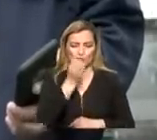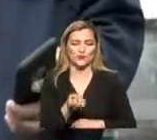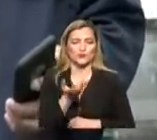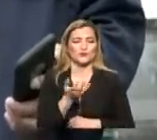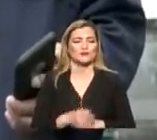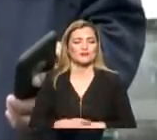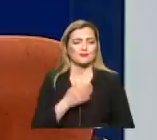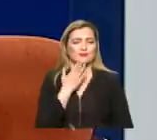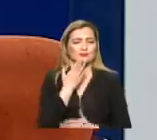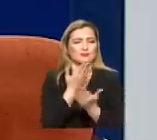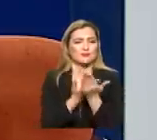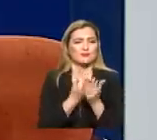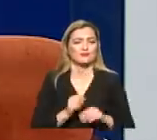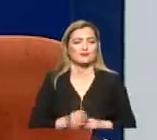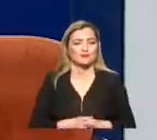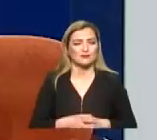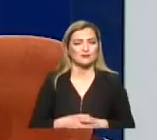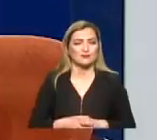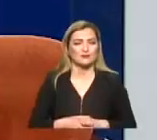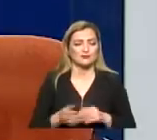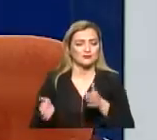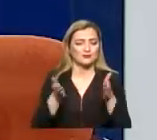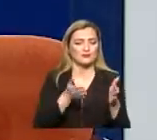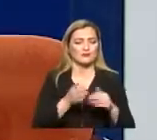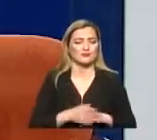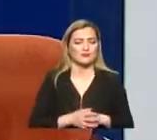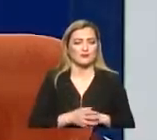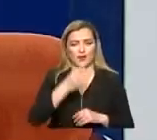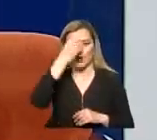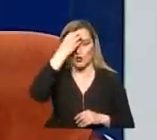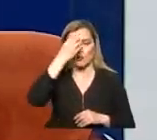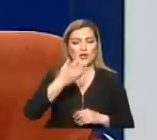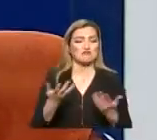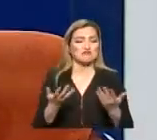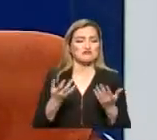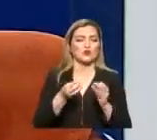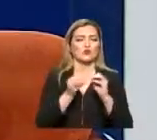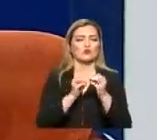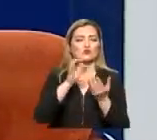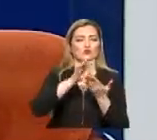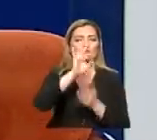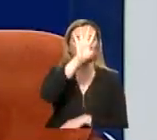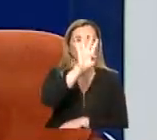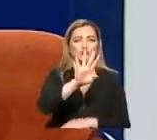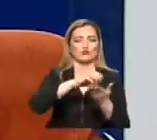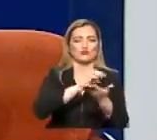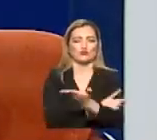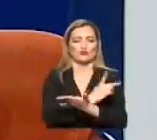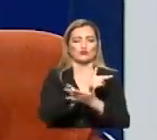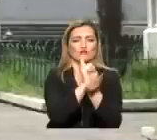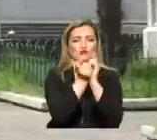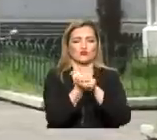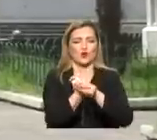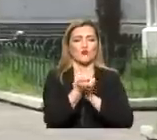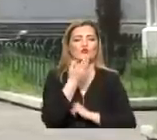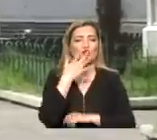días. Muchas gracias, Jairo, por tu reporte. Y ahora les contamos que Rumiñahui será el cuarto cantón de la provincia de Pichincha en cambiar el color